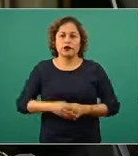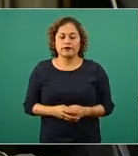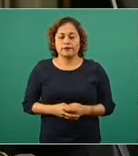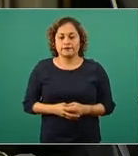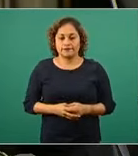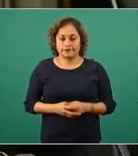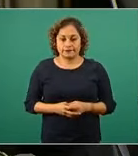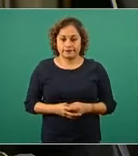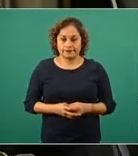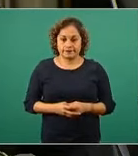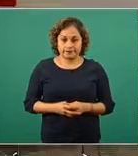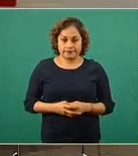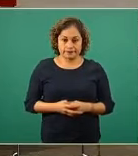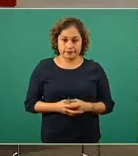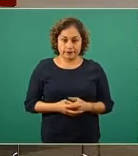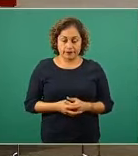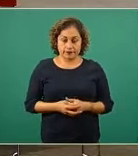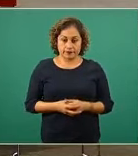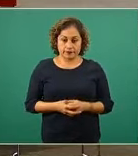problema.